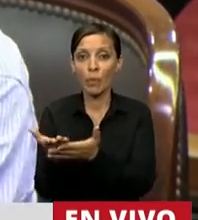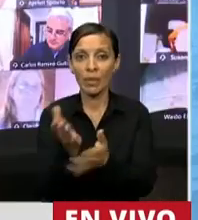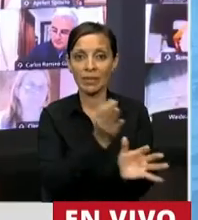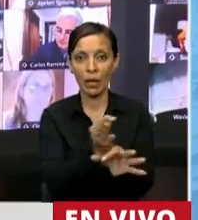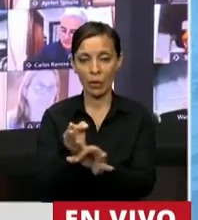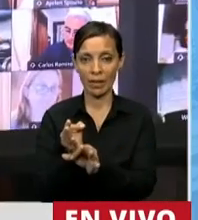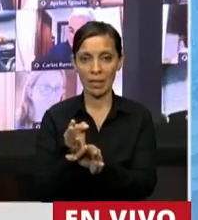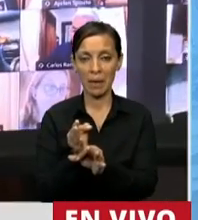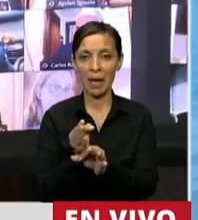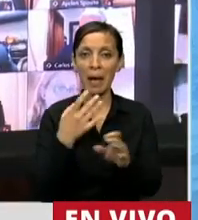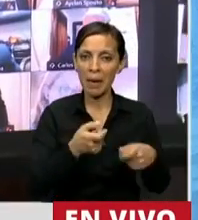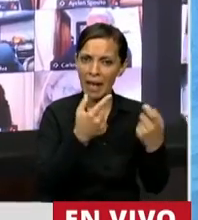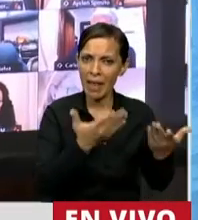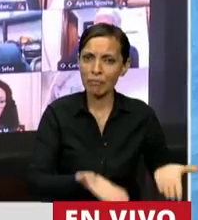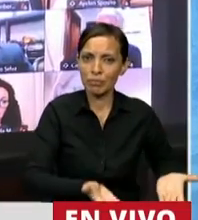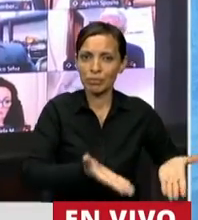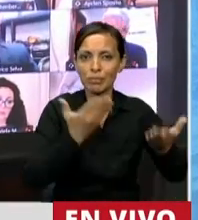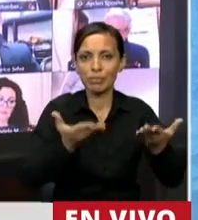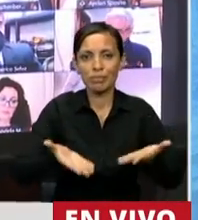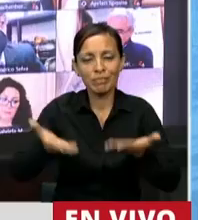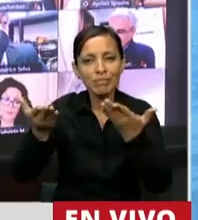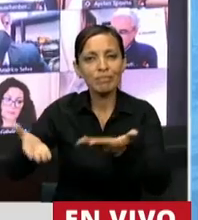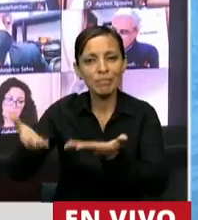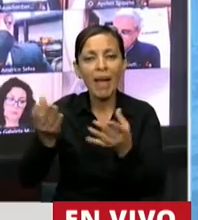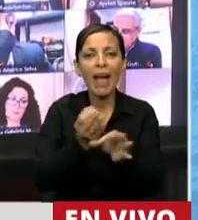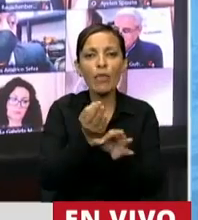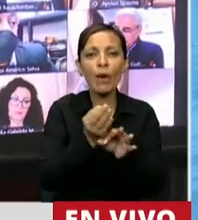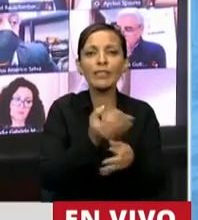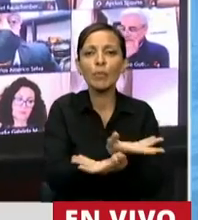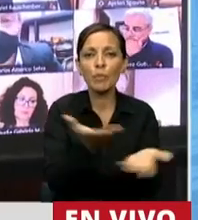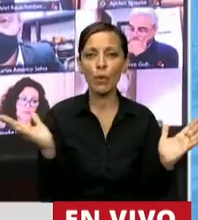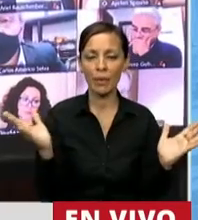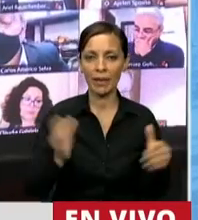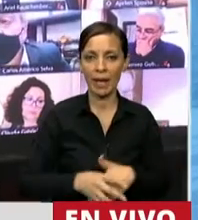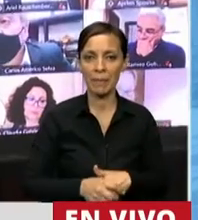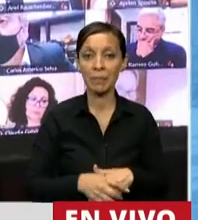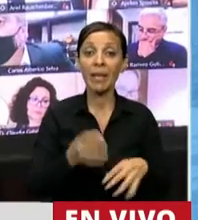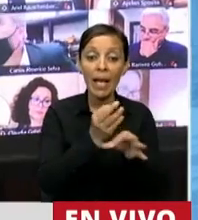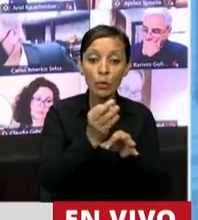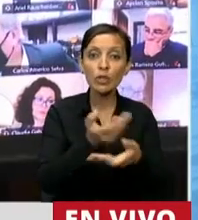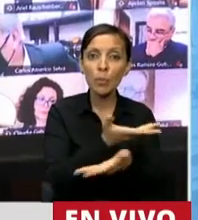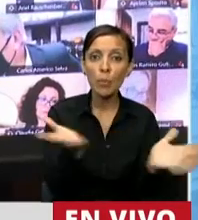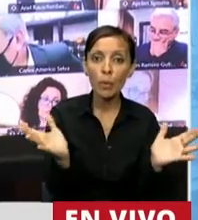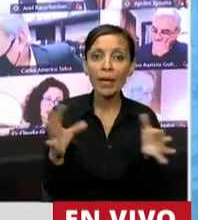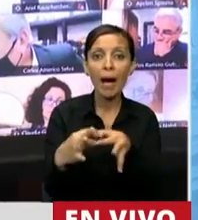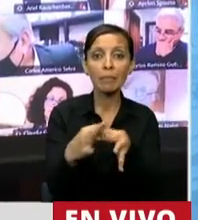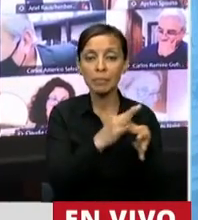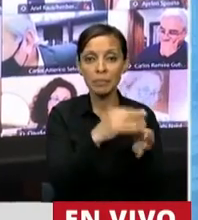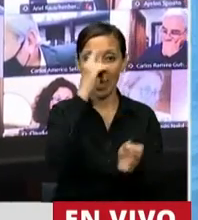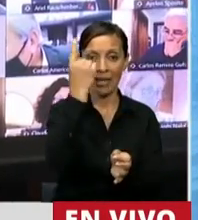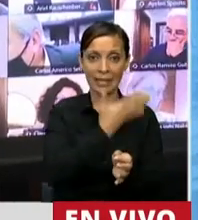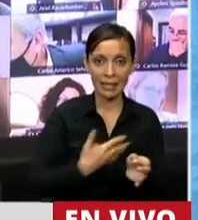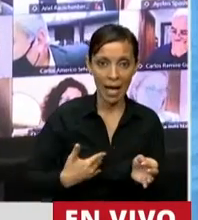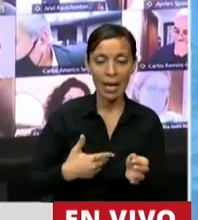y fortalecer, si se quiere, la educación pública entendida como la de gestión estatal, como